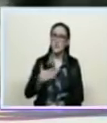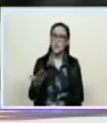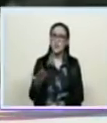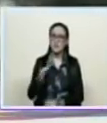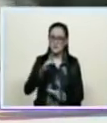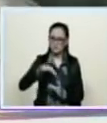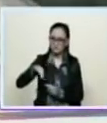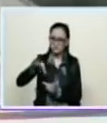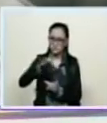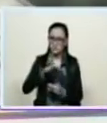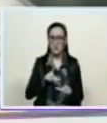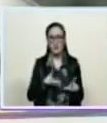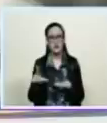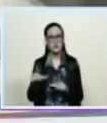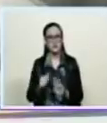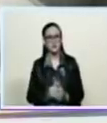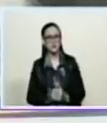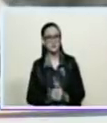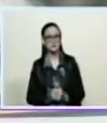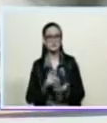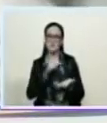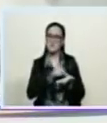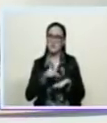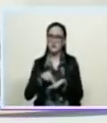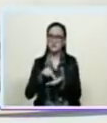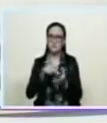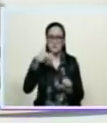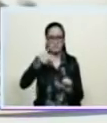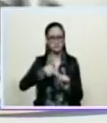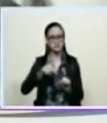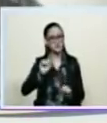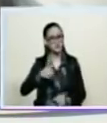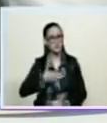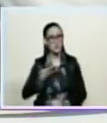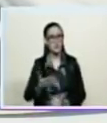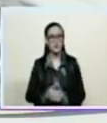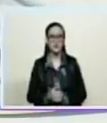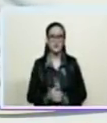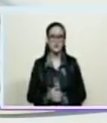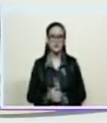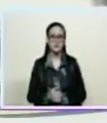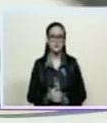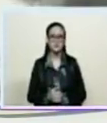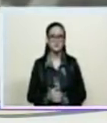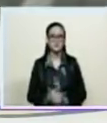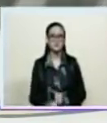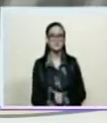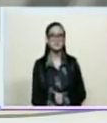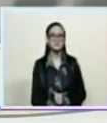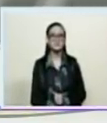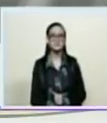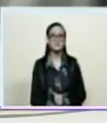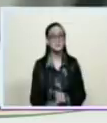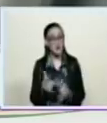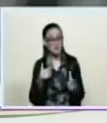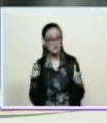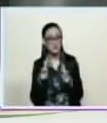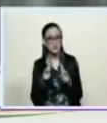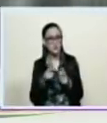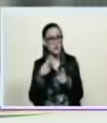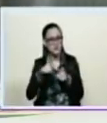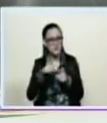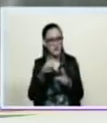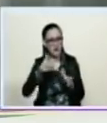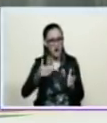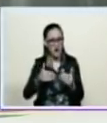tener sus granjas de minado y participar del Petro. Ya sé que se han reunido con varias